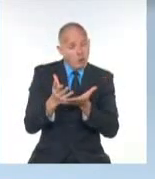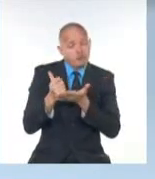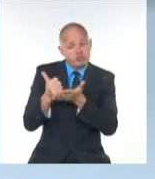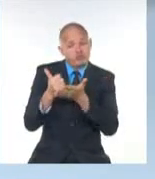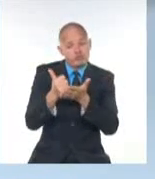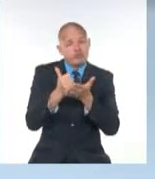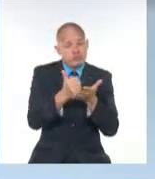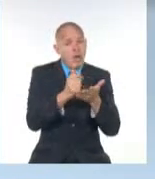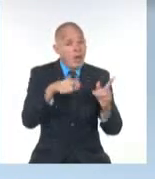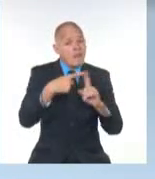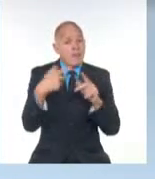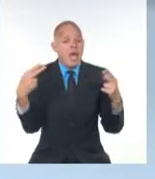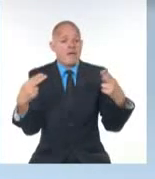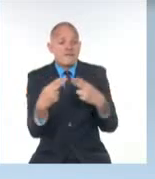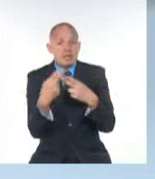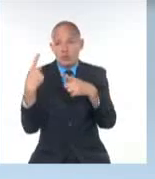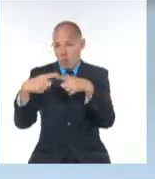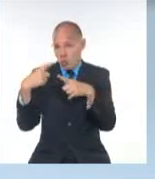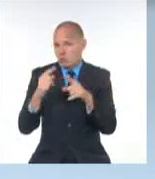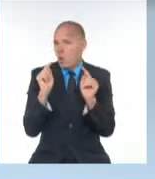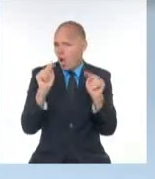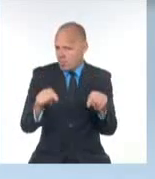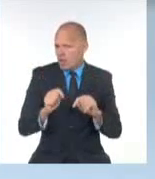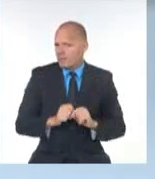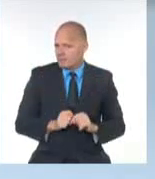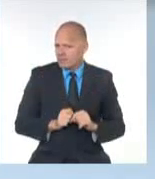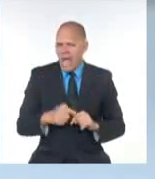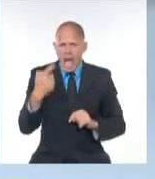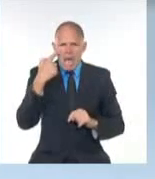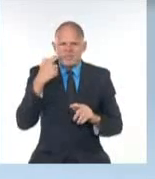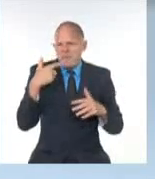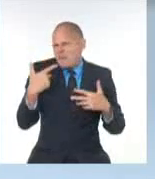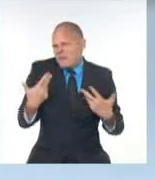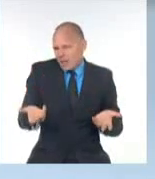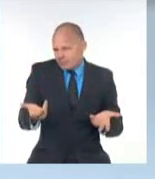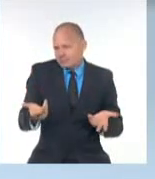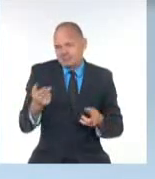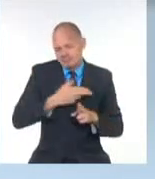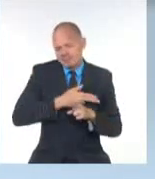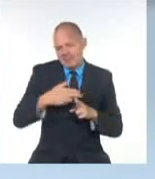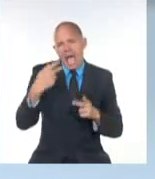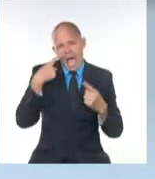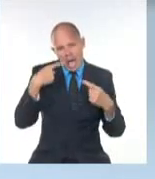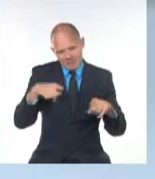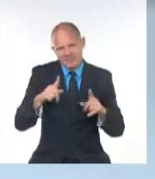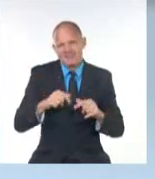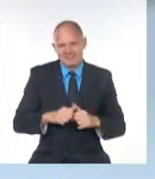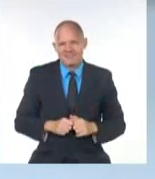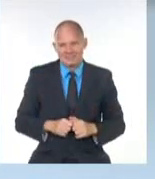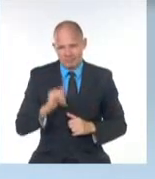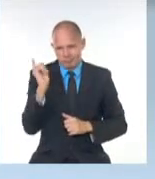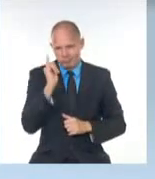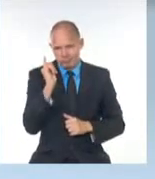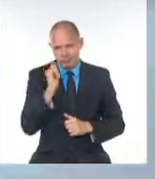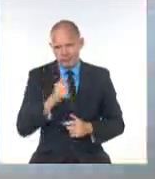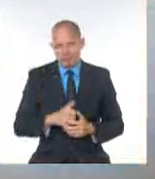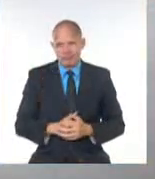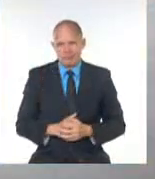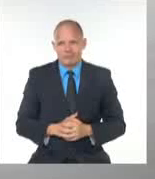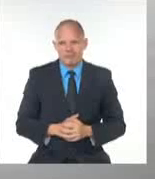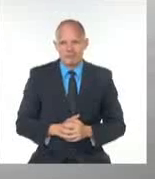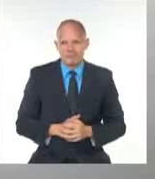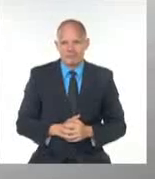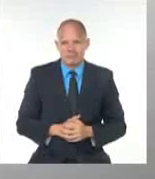de investigación y crítica cultural. Conozcamos más de su historia en nuestro itinerario dominical.